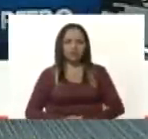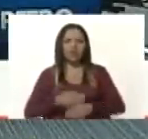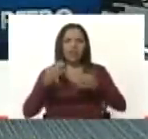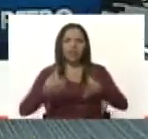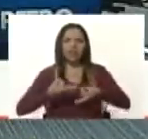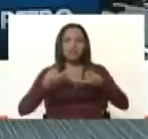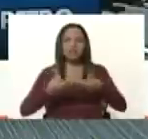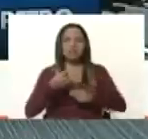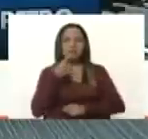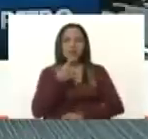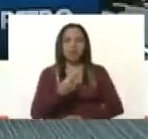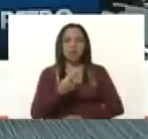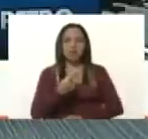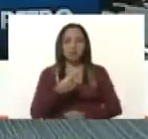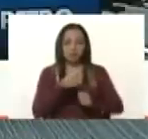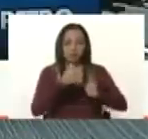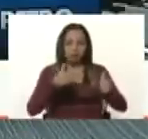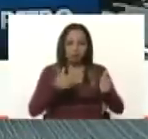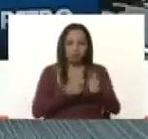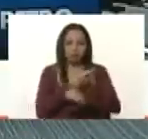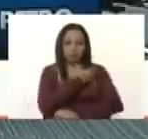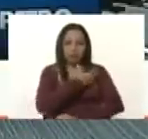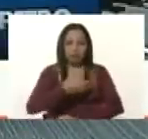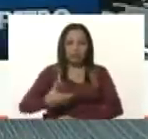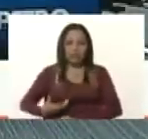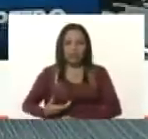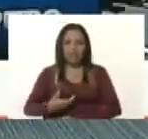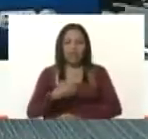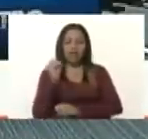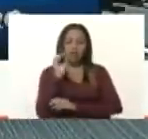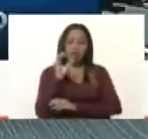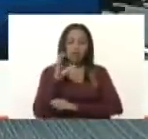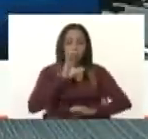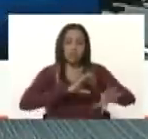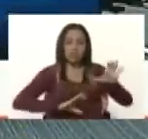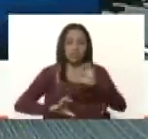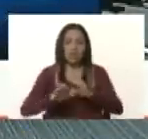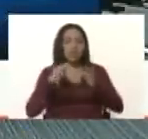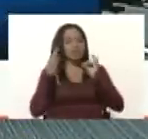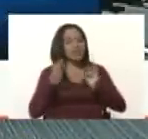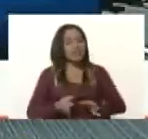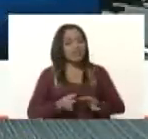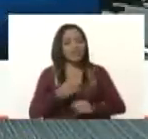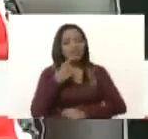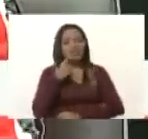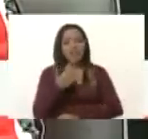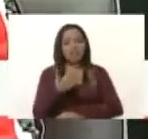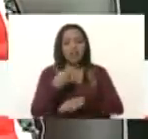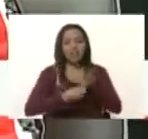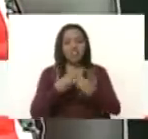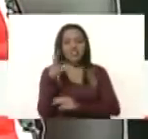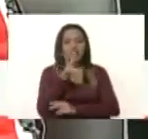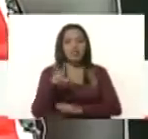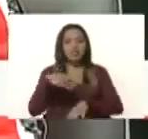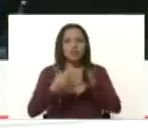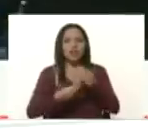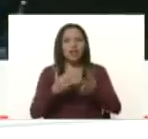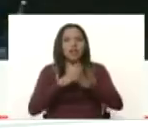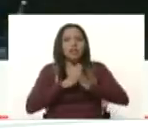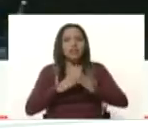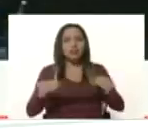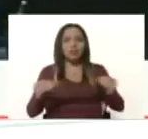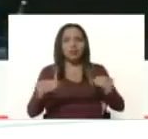digo a la vicepresidenta ejecutiva y al Consejo Científico, tenemos que garantizar que Venezuela produzca todo